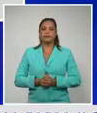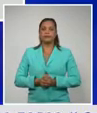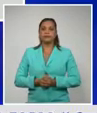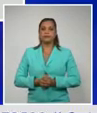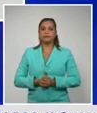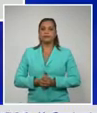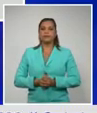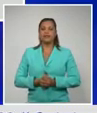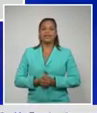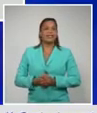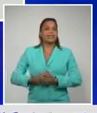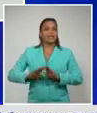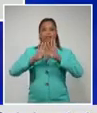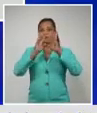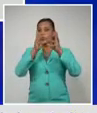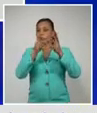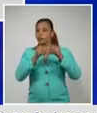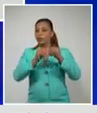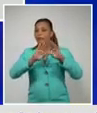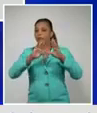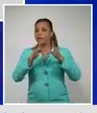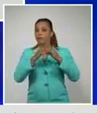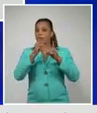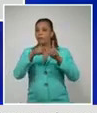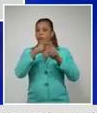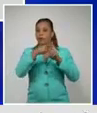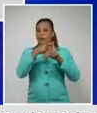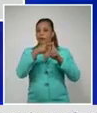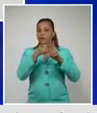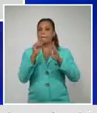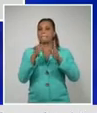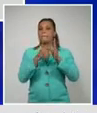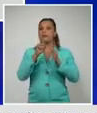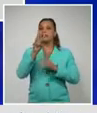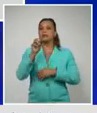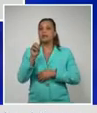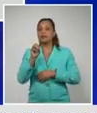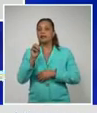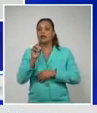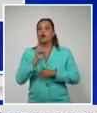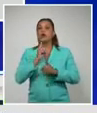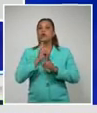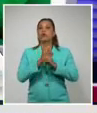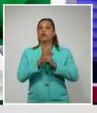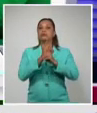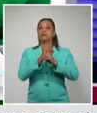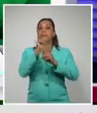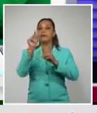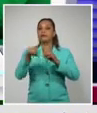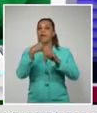Del total de casos, 1.030 contactos de casos confirmados, el